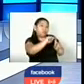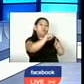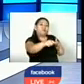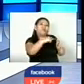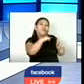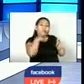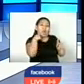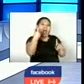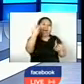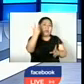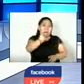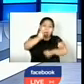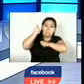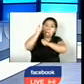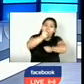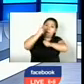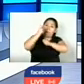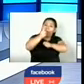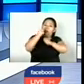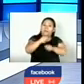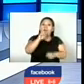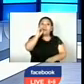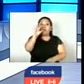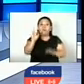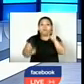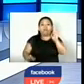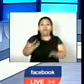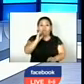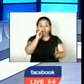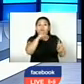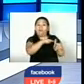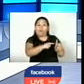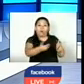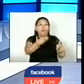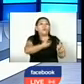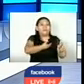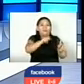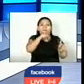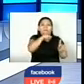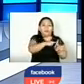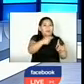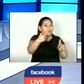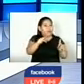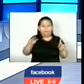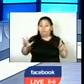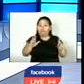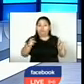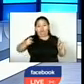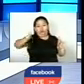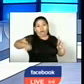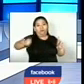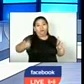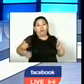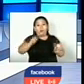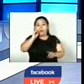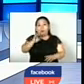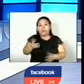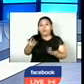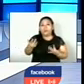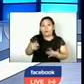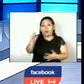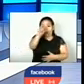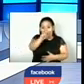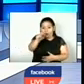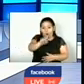protestas contra la violencia policial el jurado le declaró culpable de los tres cargos de forma unánime y ahora el juez dispone de ocho